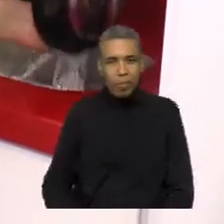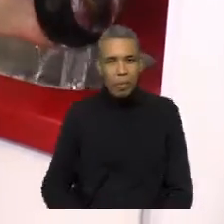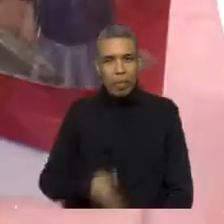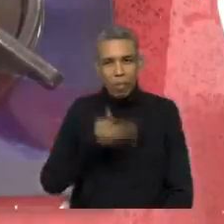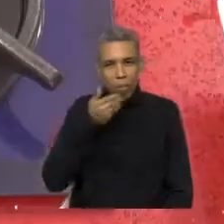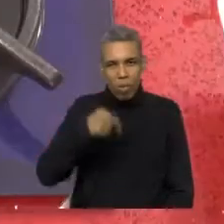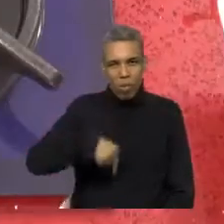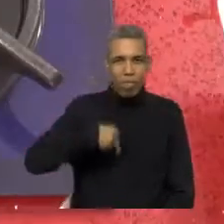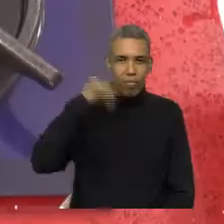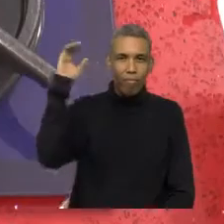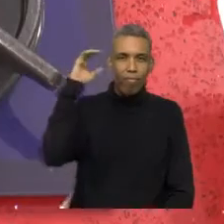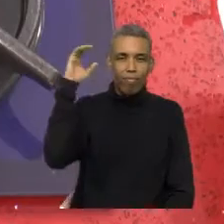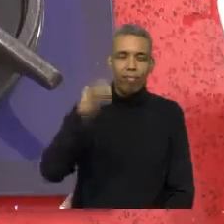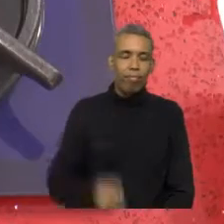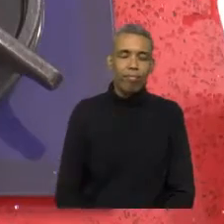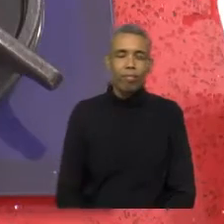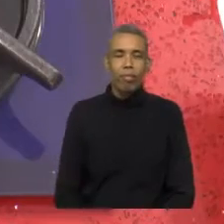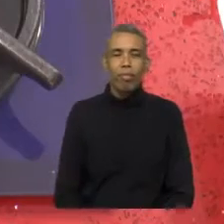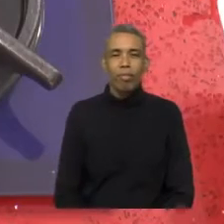Y acá nuestros